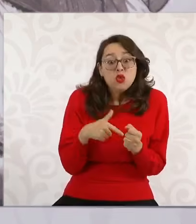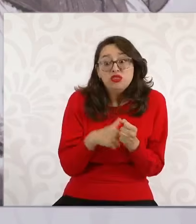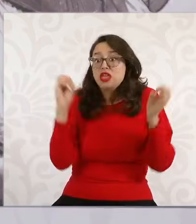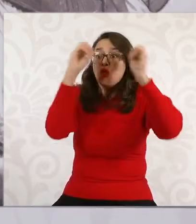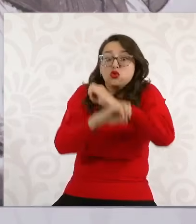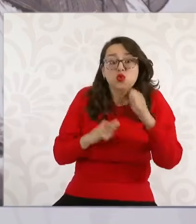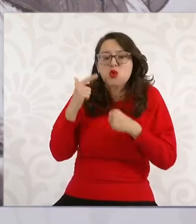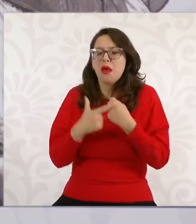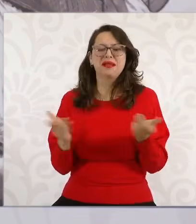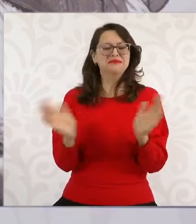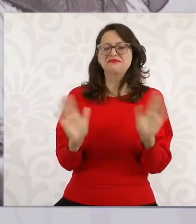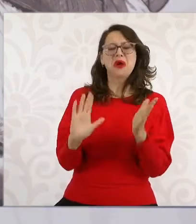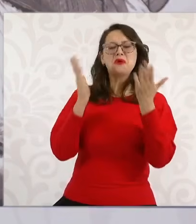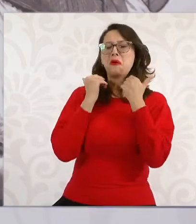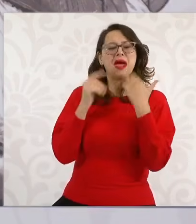nada